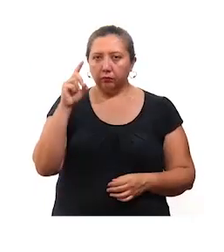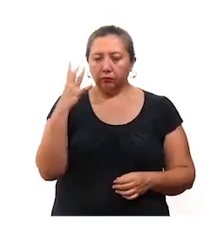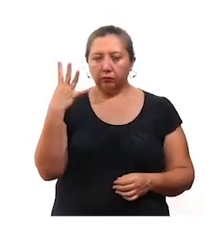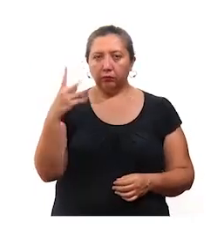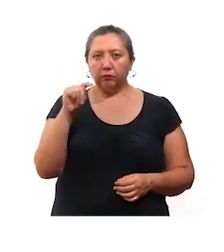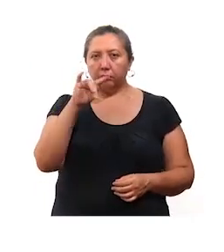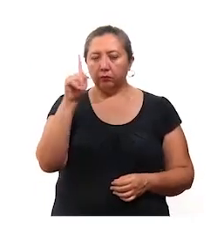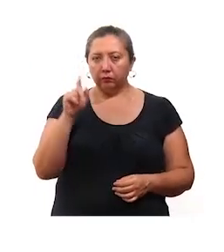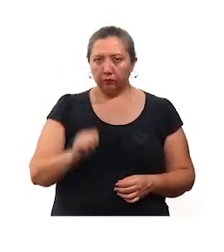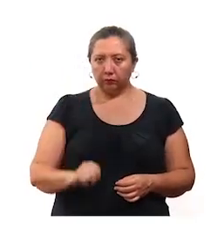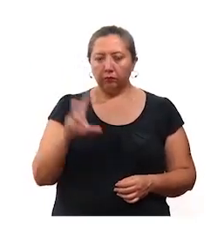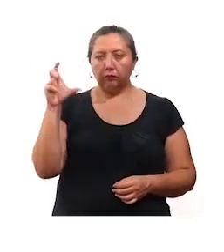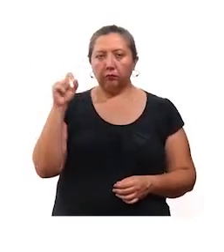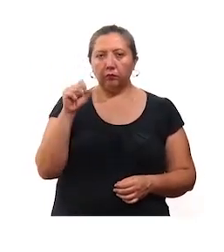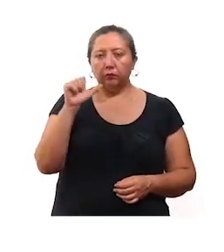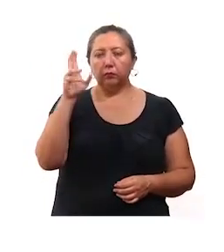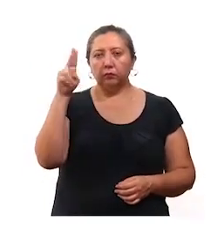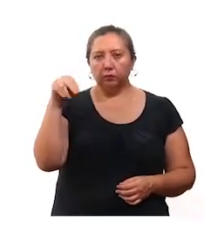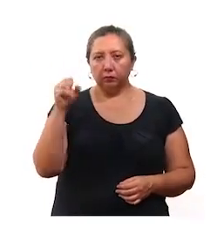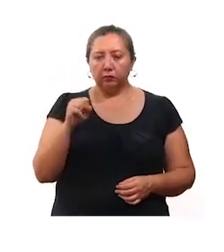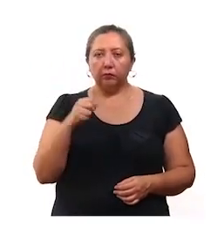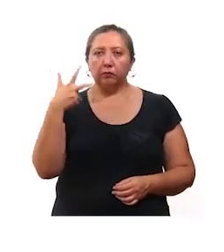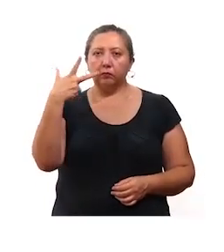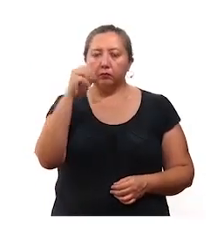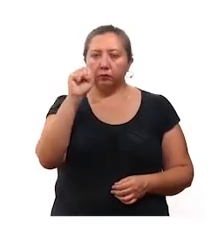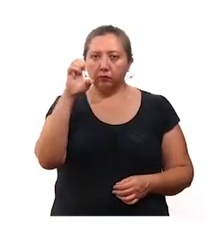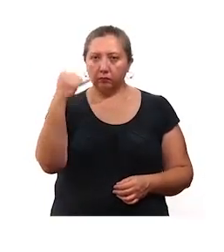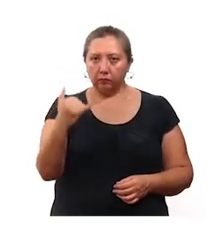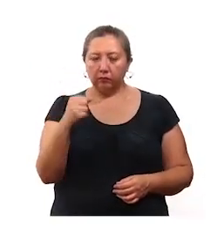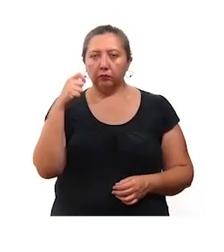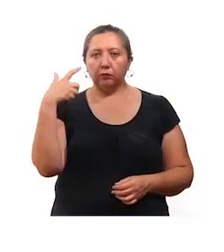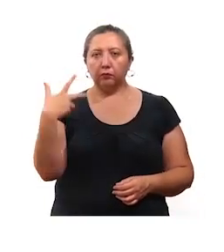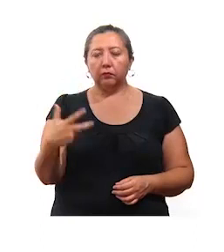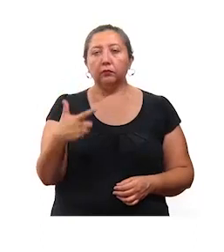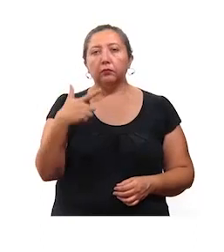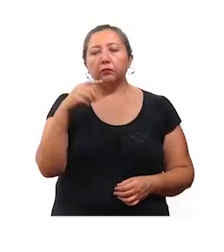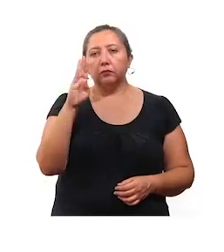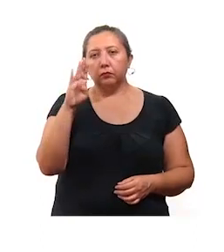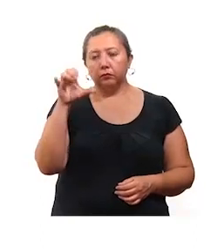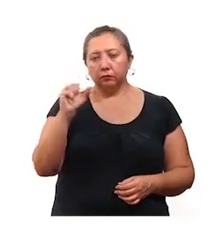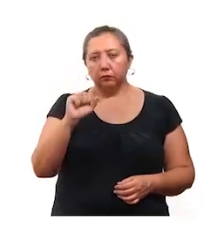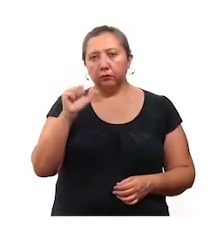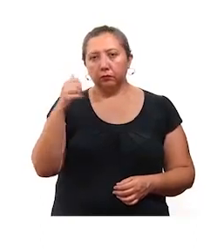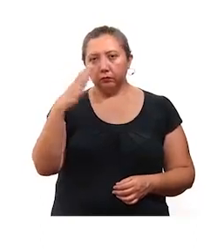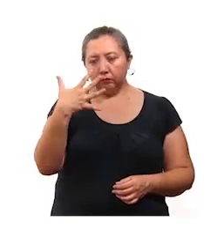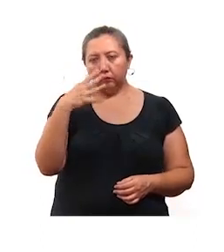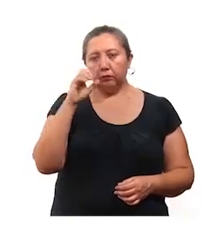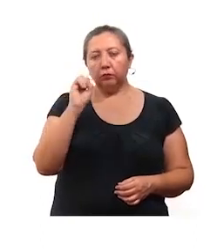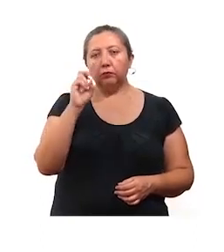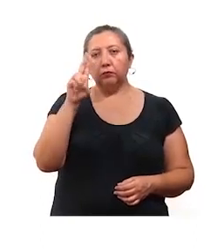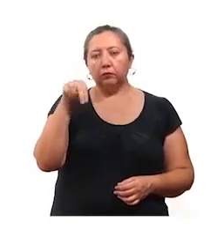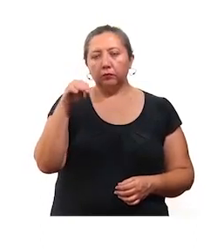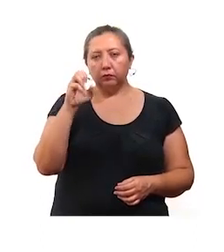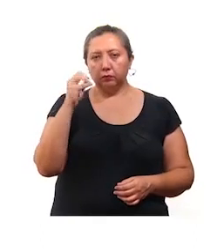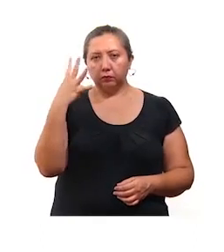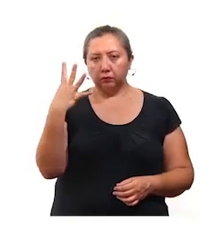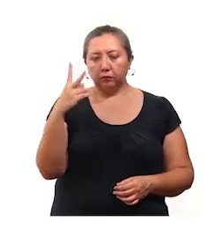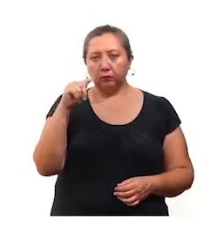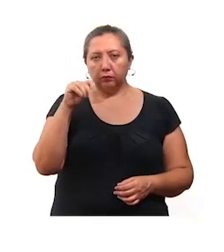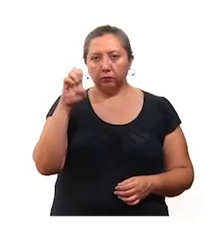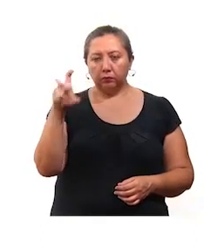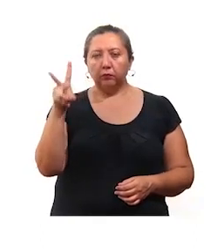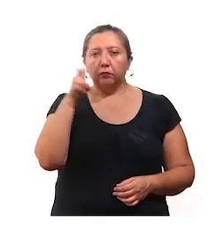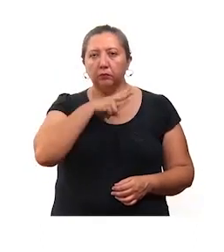en Tizimín, 20 en Acanqué, 8 en Sellé, 7 en Baca, 5 en Jomún y Junucmá, 4 en